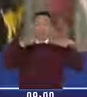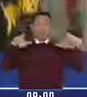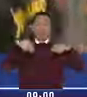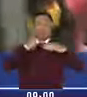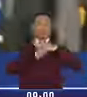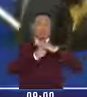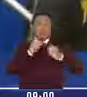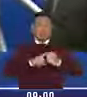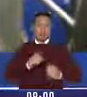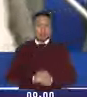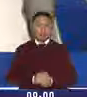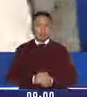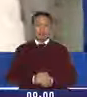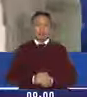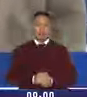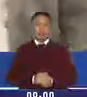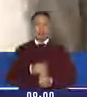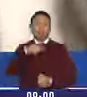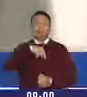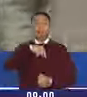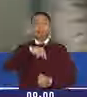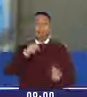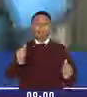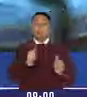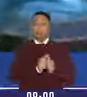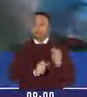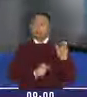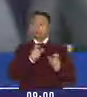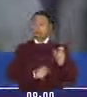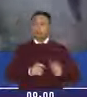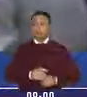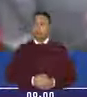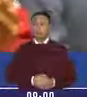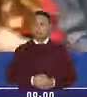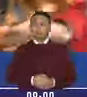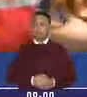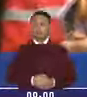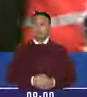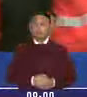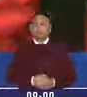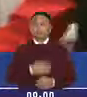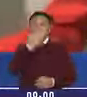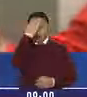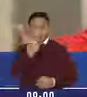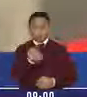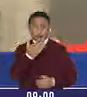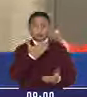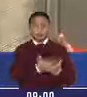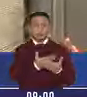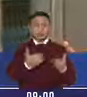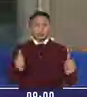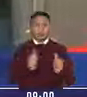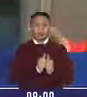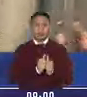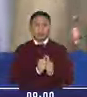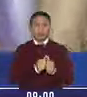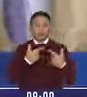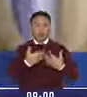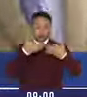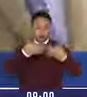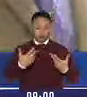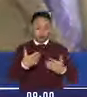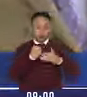Metro de Quito, Efraín Bastidas, quien también está compartiendo con la ciudadanía en este primer viaje. Gerente, buenos días, gracias por acompañarnos. Hoy ya